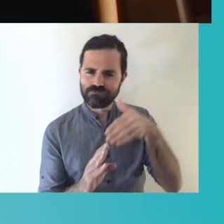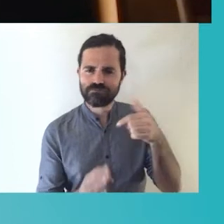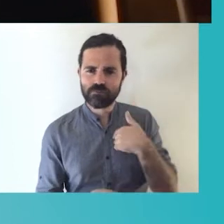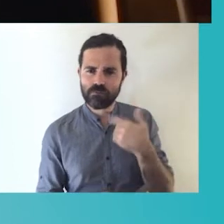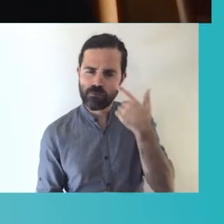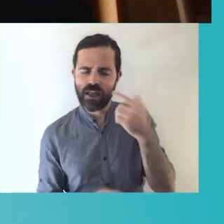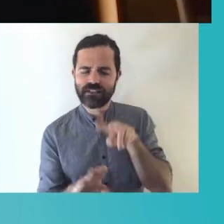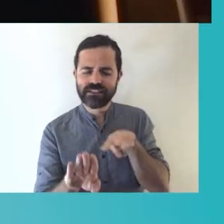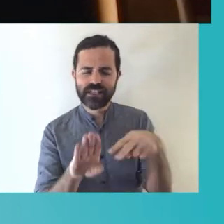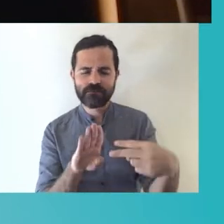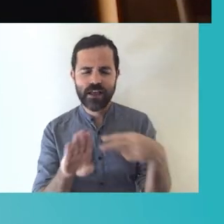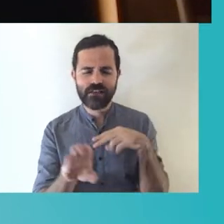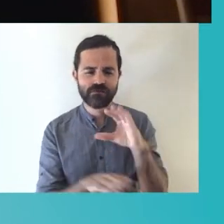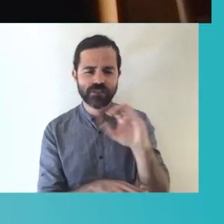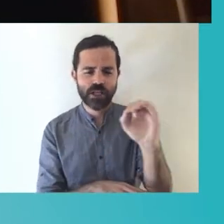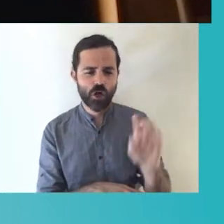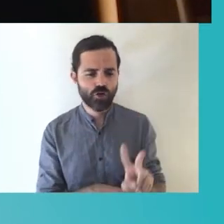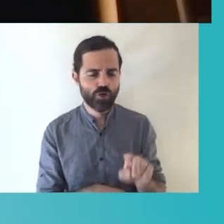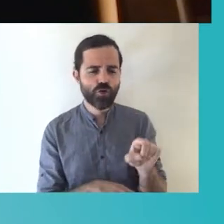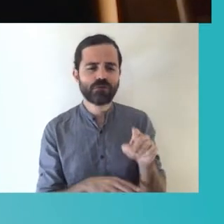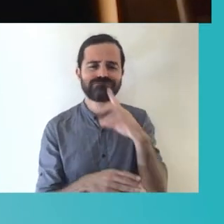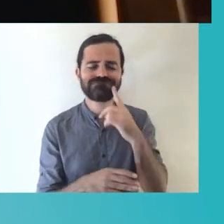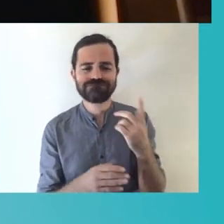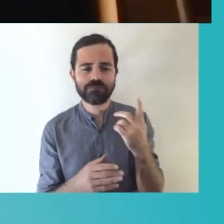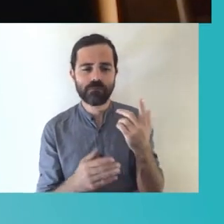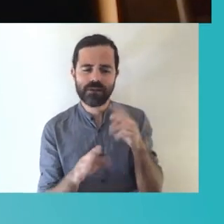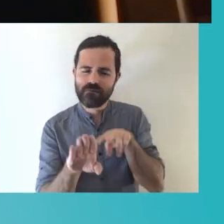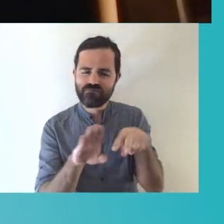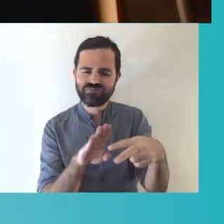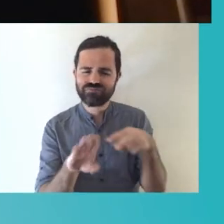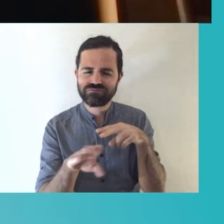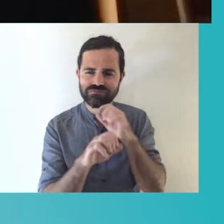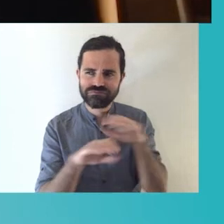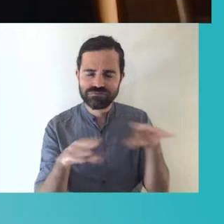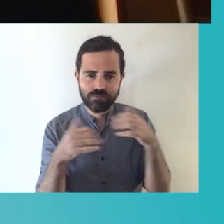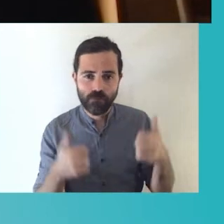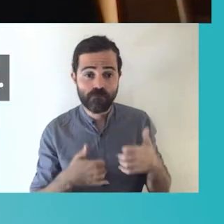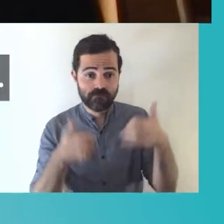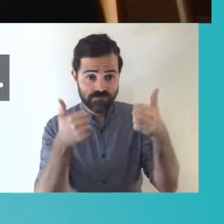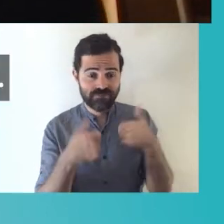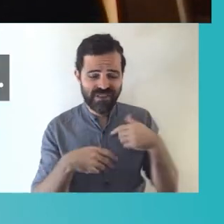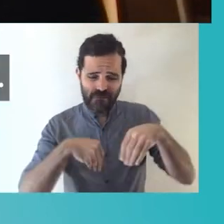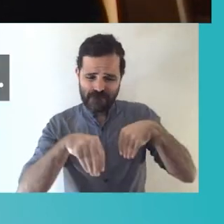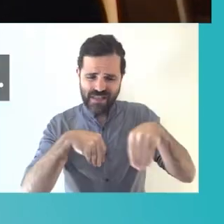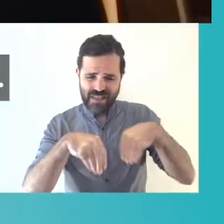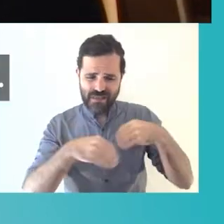abordamos la lucha contra el cambio climático a través de la mejora de los mercados de carbono voluntarios y terminaré explicando cómo medimos nuestro